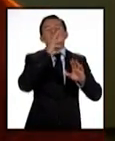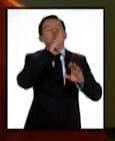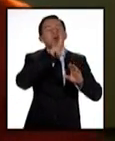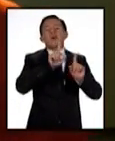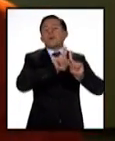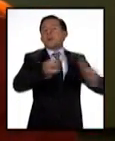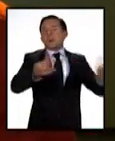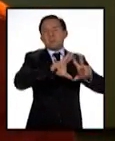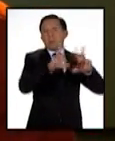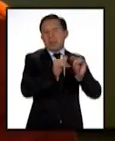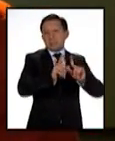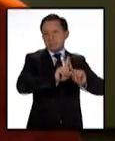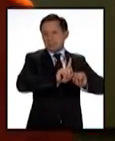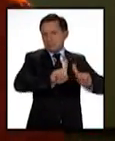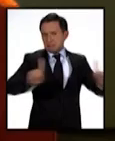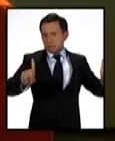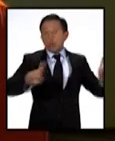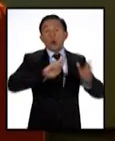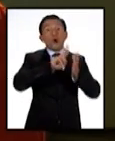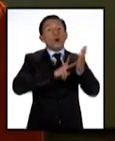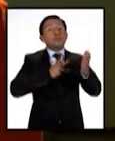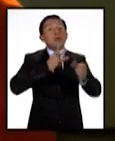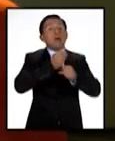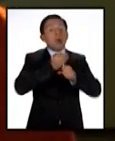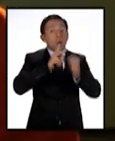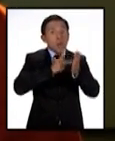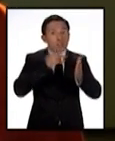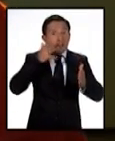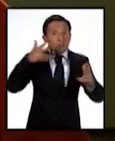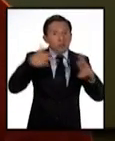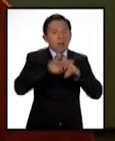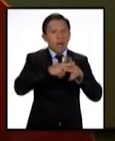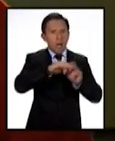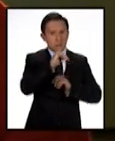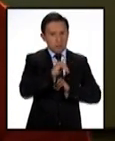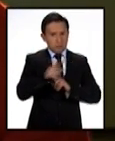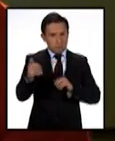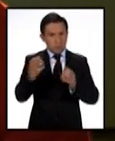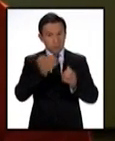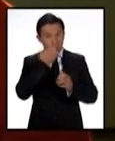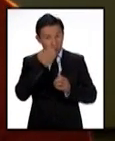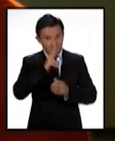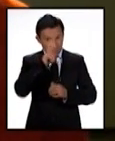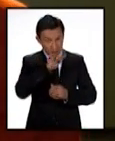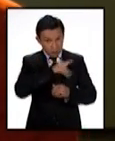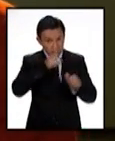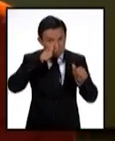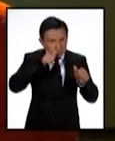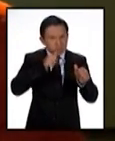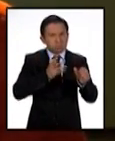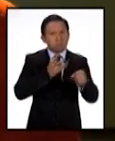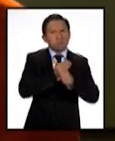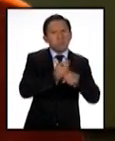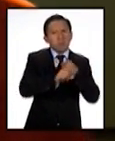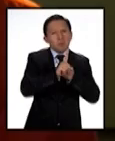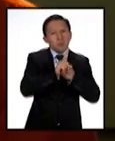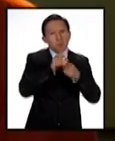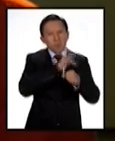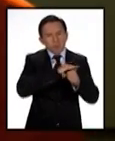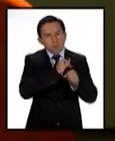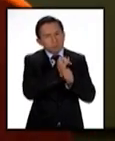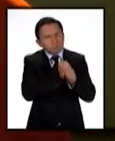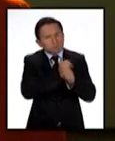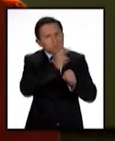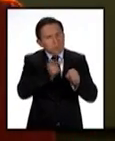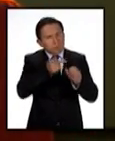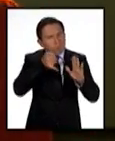no vuelva a suceder, etc. ¿Sí? Entonces, ¿qué hace con esto? La escuela evade el verdadero problema. ¿Sí? No busca profundizar en el problema. Y